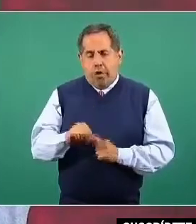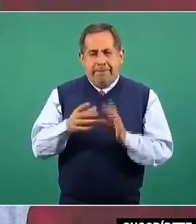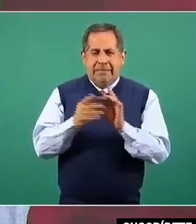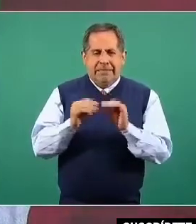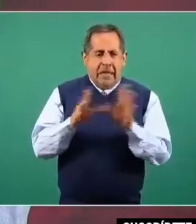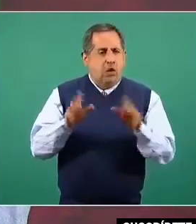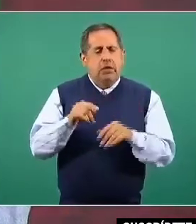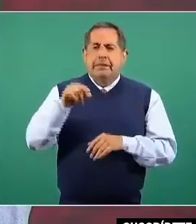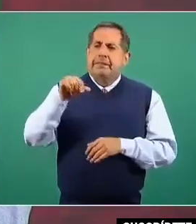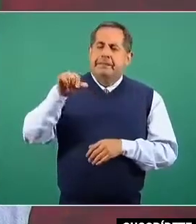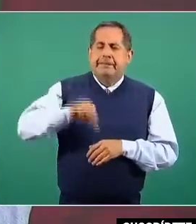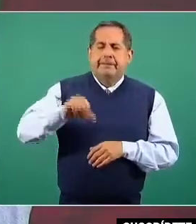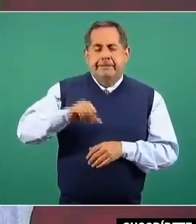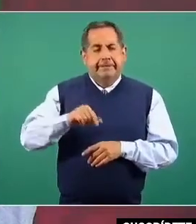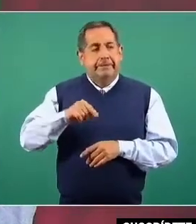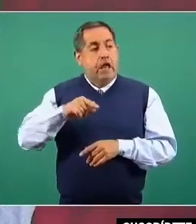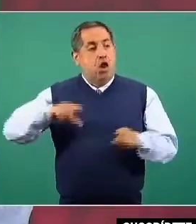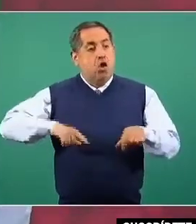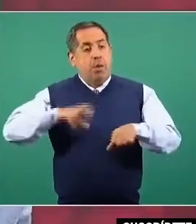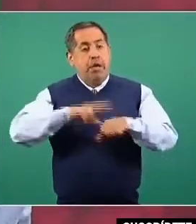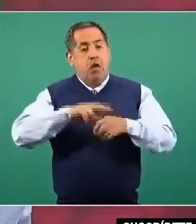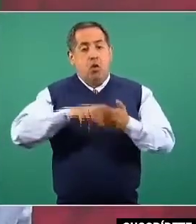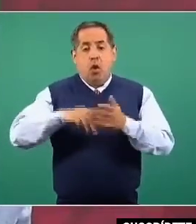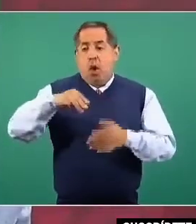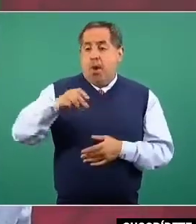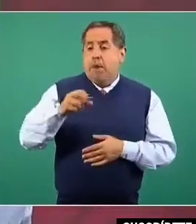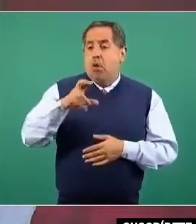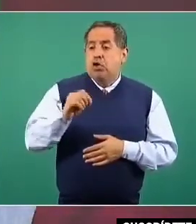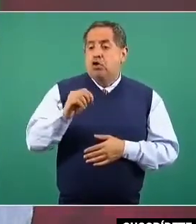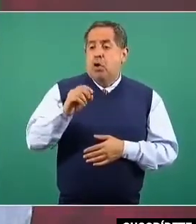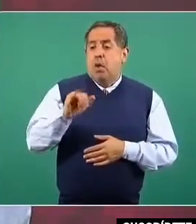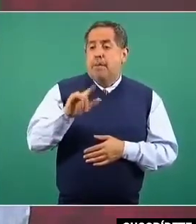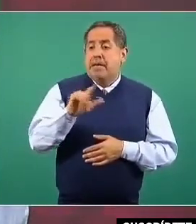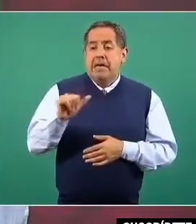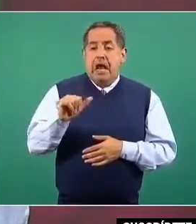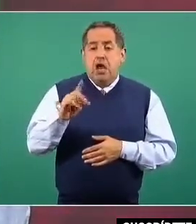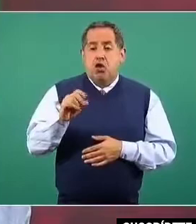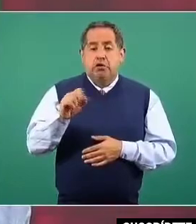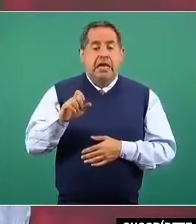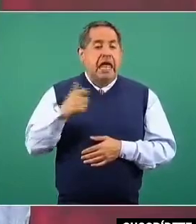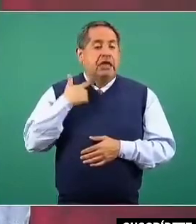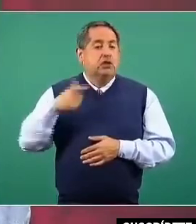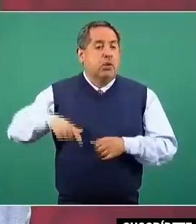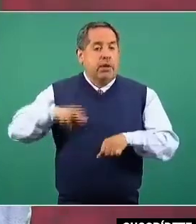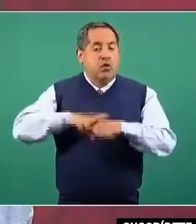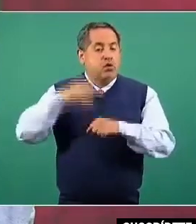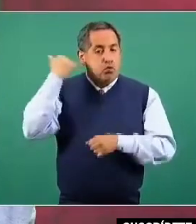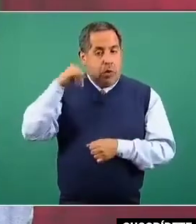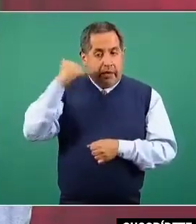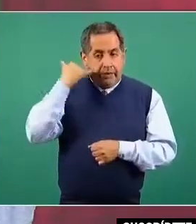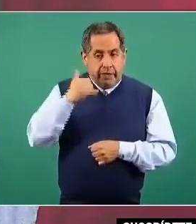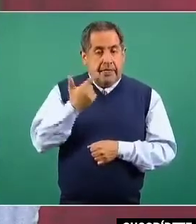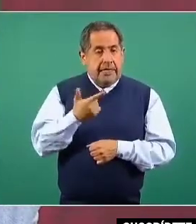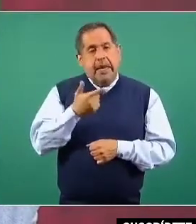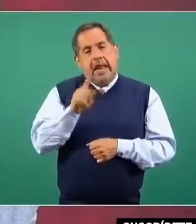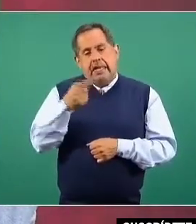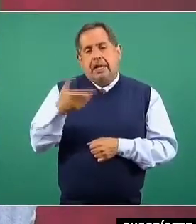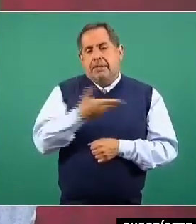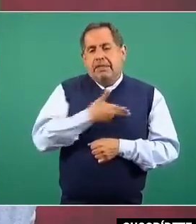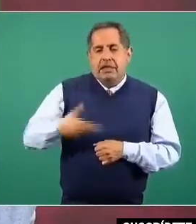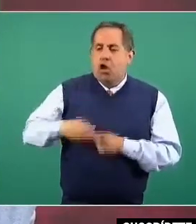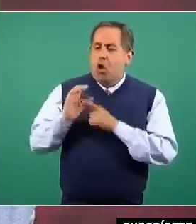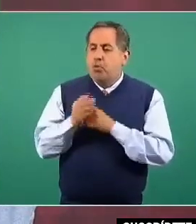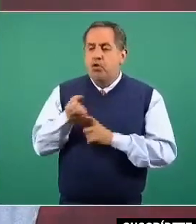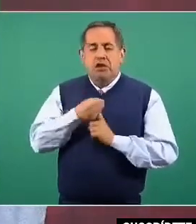explícitamente o directamente, el gobernador Mauricio Vila Dosal, es gobernador de Yucatán y es presidente de la Comisión de Salud